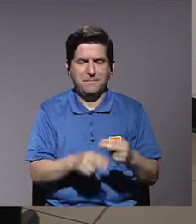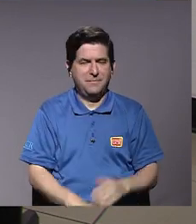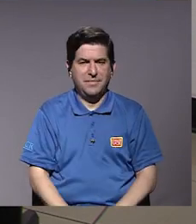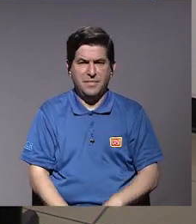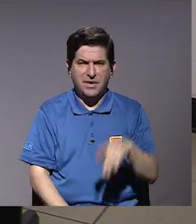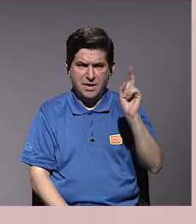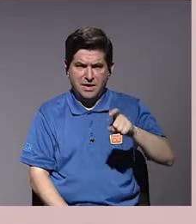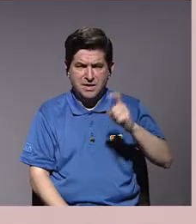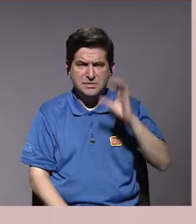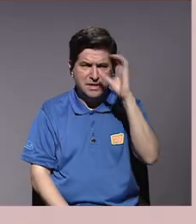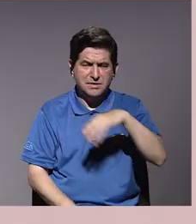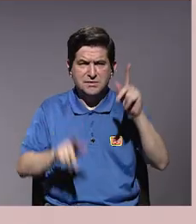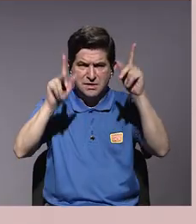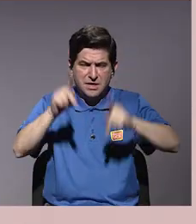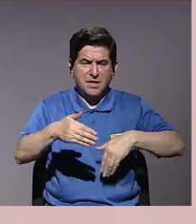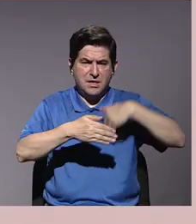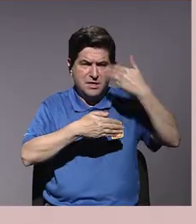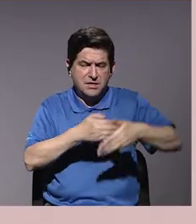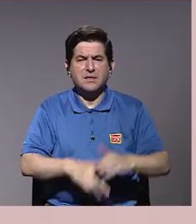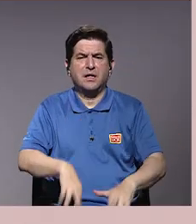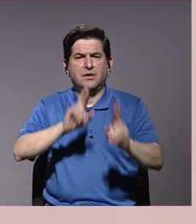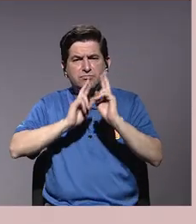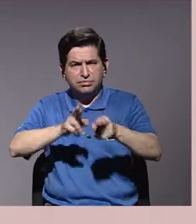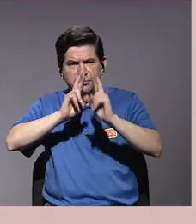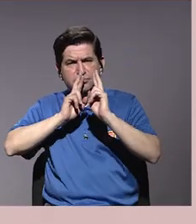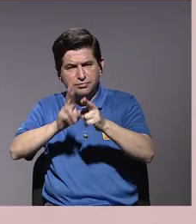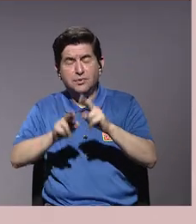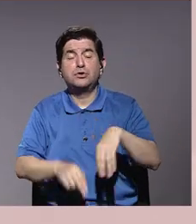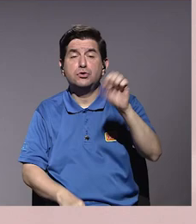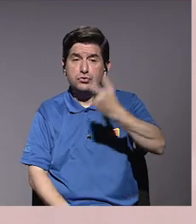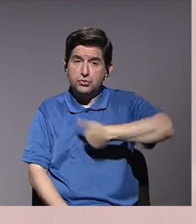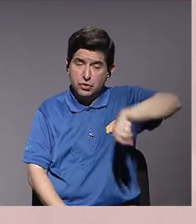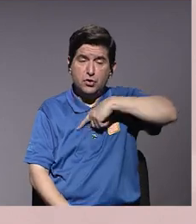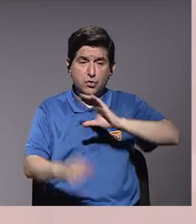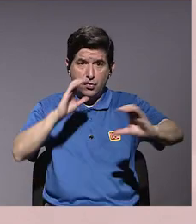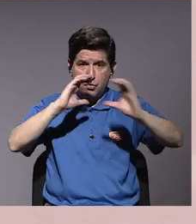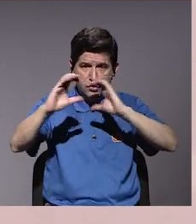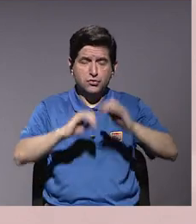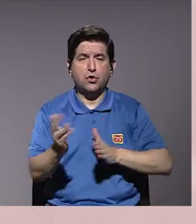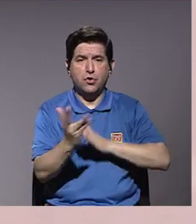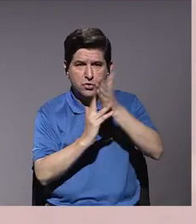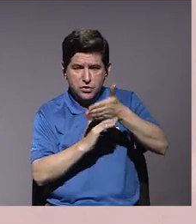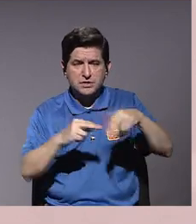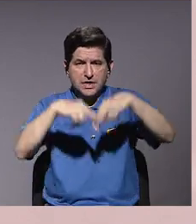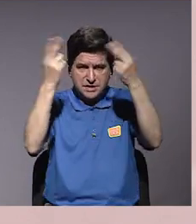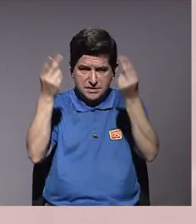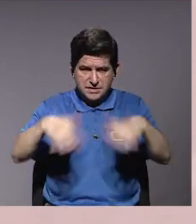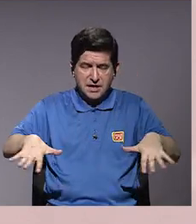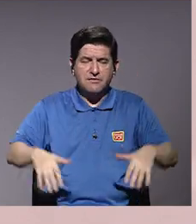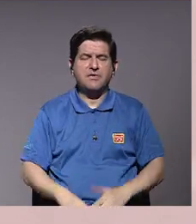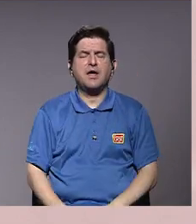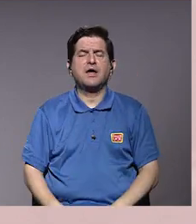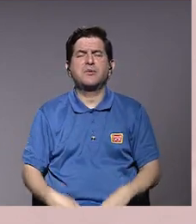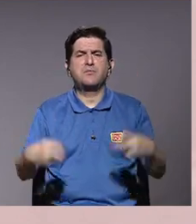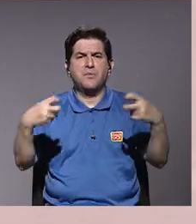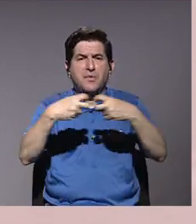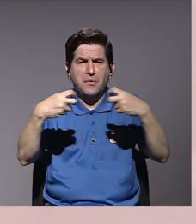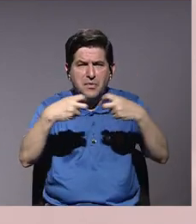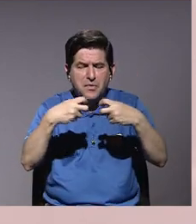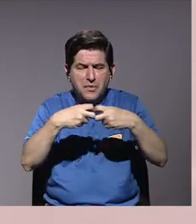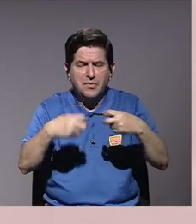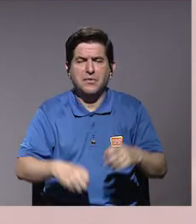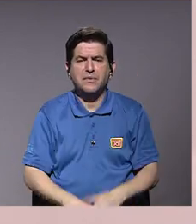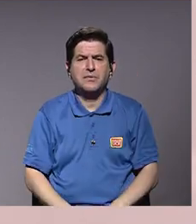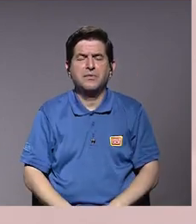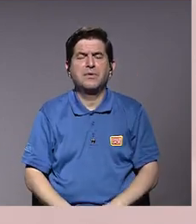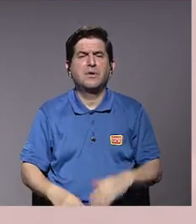anónima. ¿Necesitan buscar a esa persona después, digamos, para darle la respuesta? Sí, nosotros nos comunicamos por internet, por el correo electrónico, la